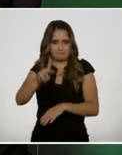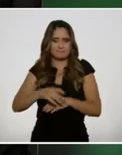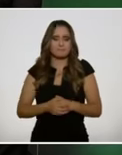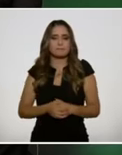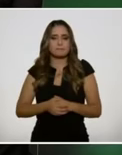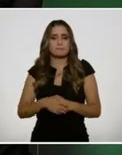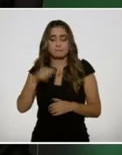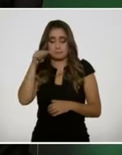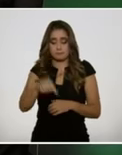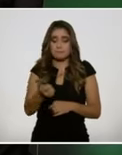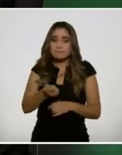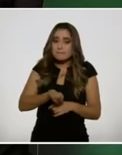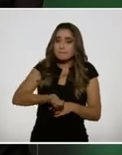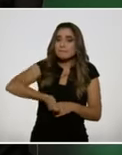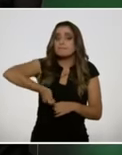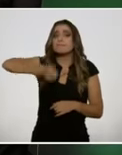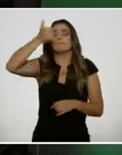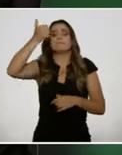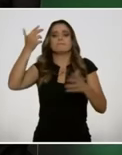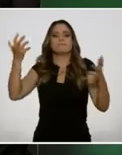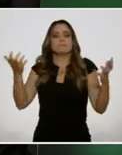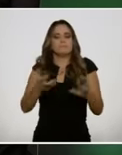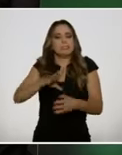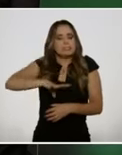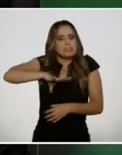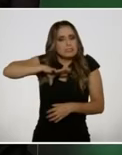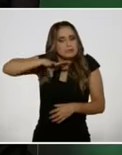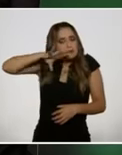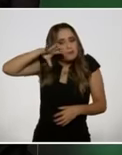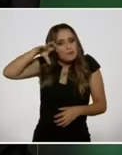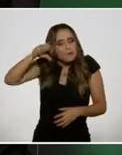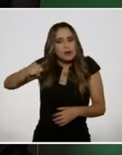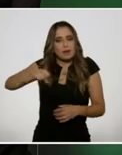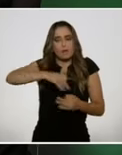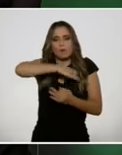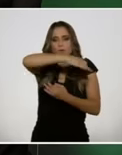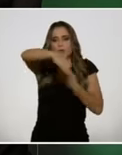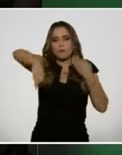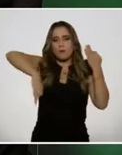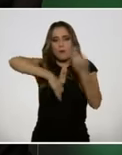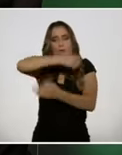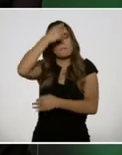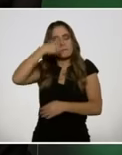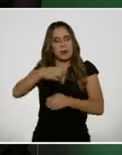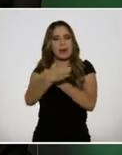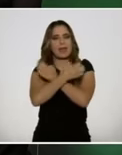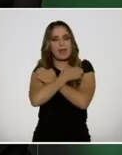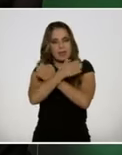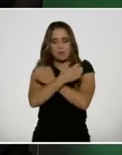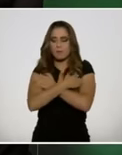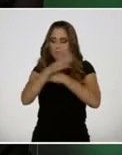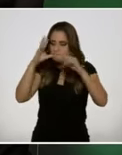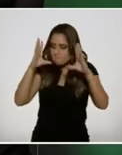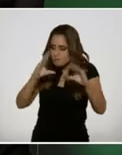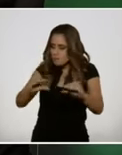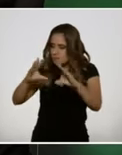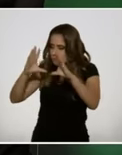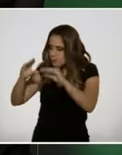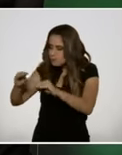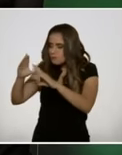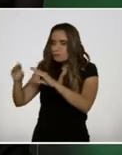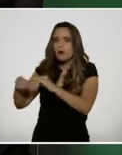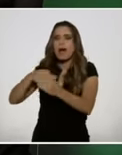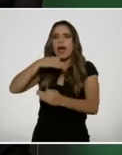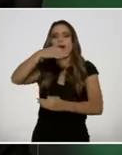creó por primera vez un esfuerzo federal para educar a todas y a todos los